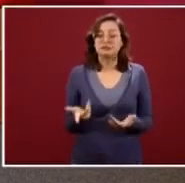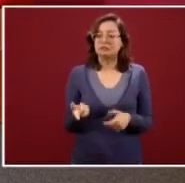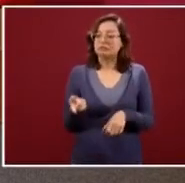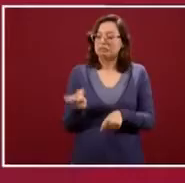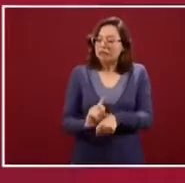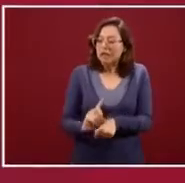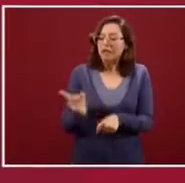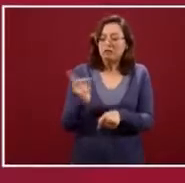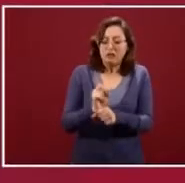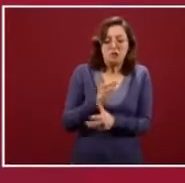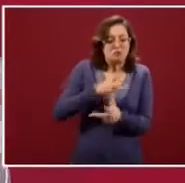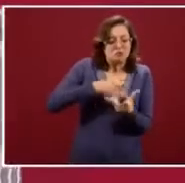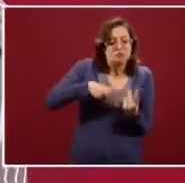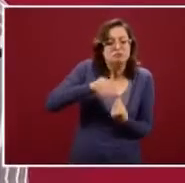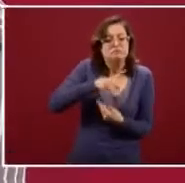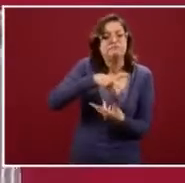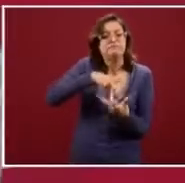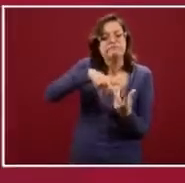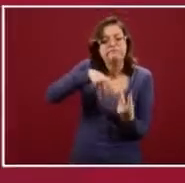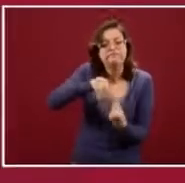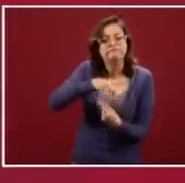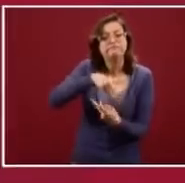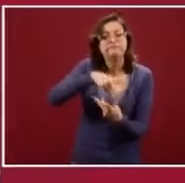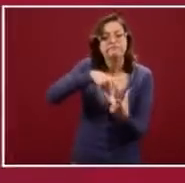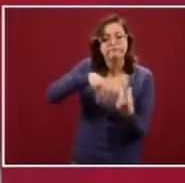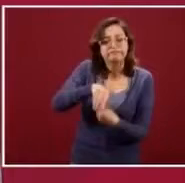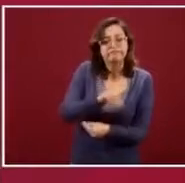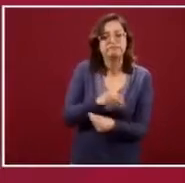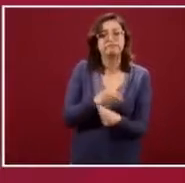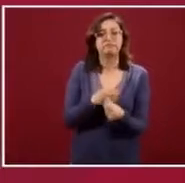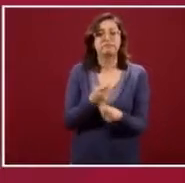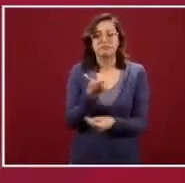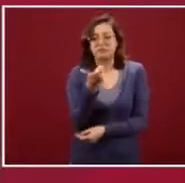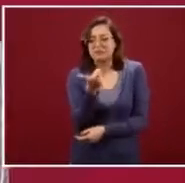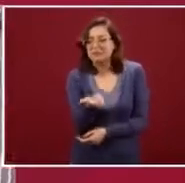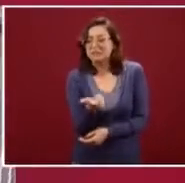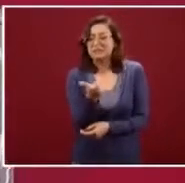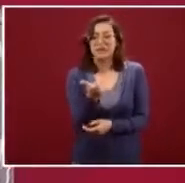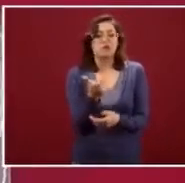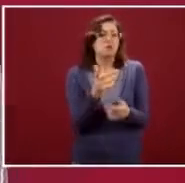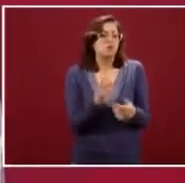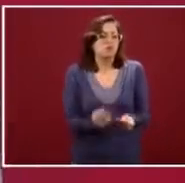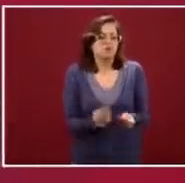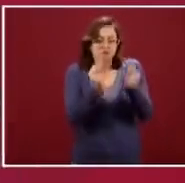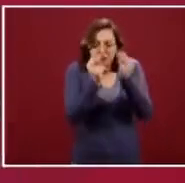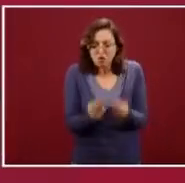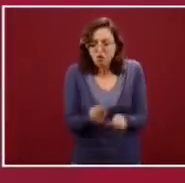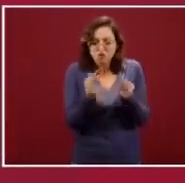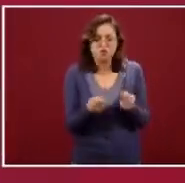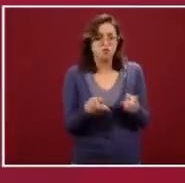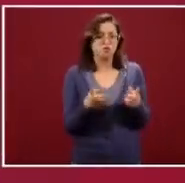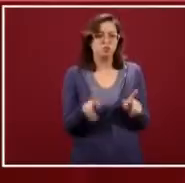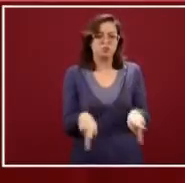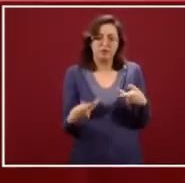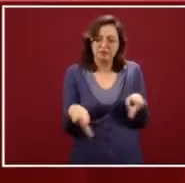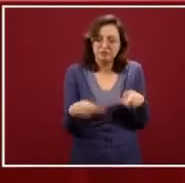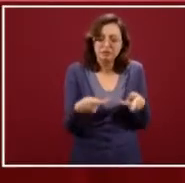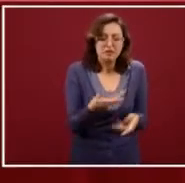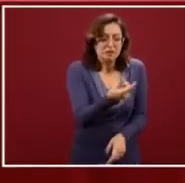día, vive de una pequeña inversión que hace en un comercio, por ejemplo el comercio